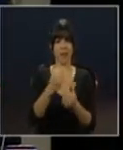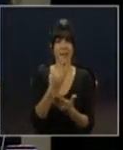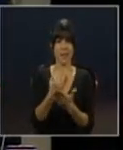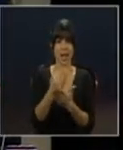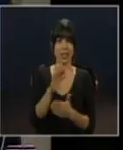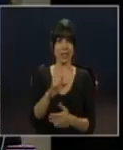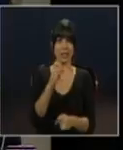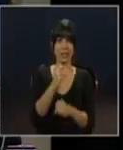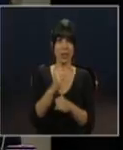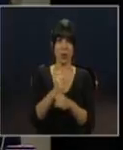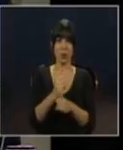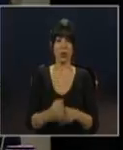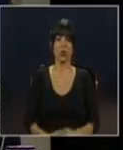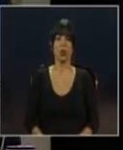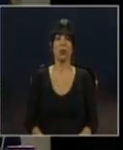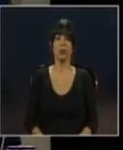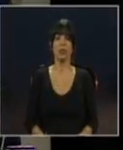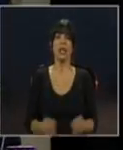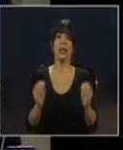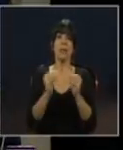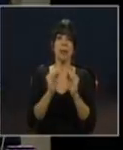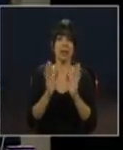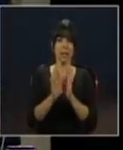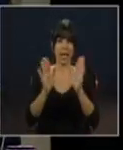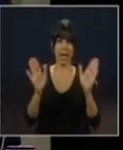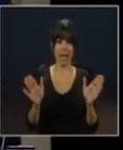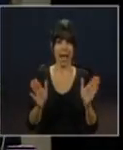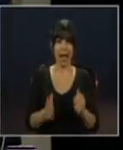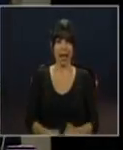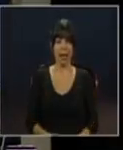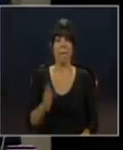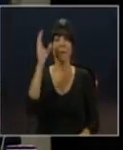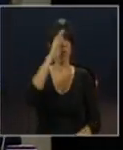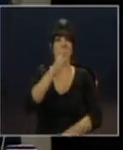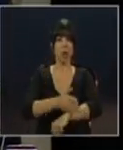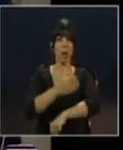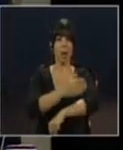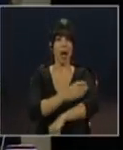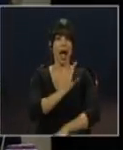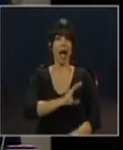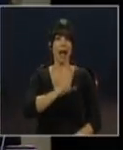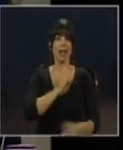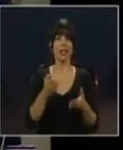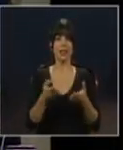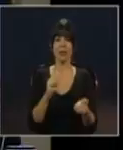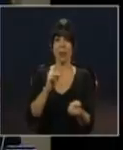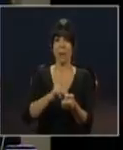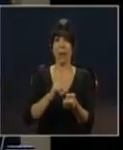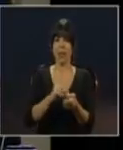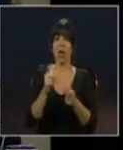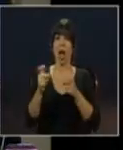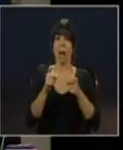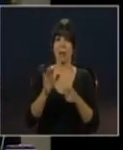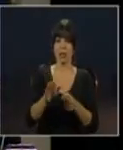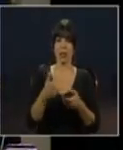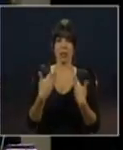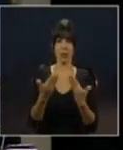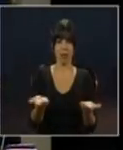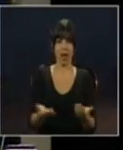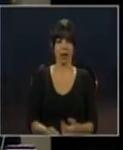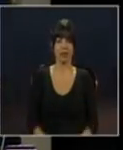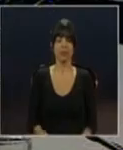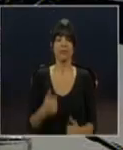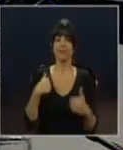la institución y, en un sentido más general, para mejorar la calidad de los servicios médicos y administrativos que ésta presta.